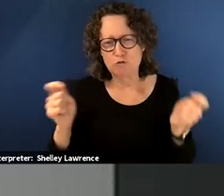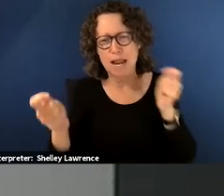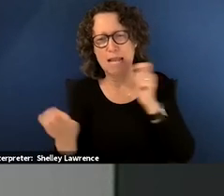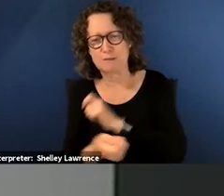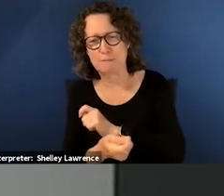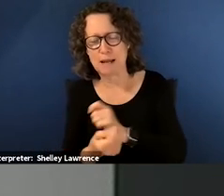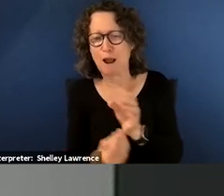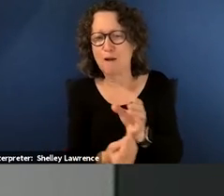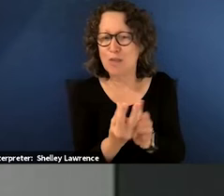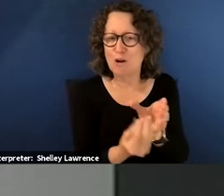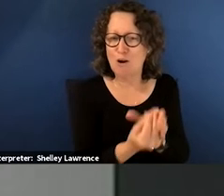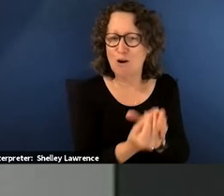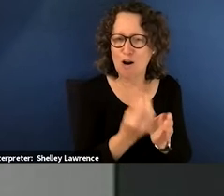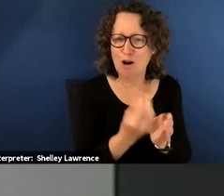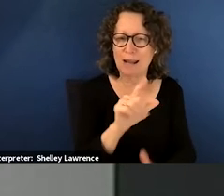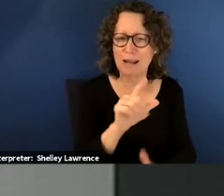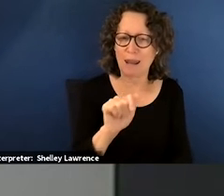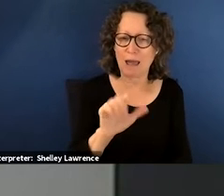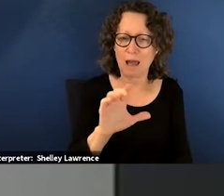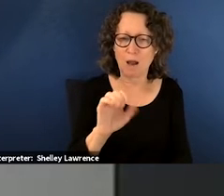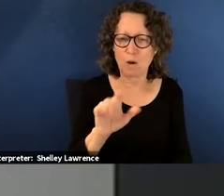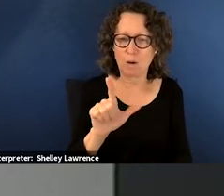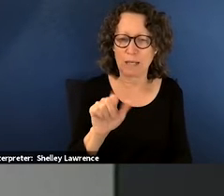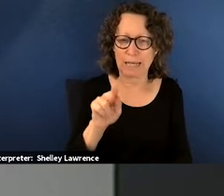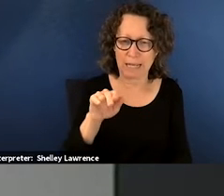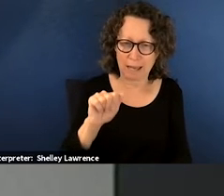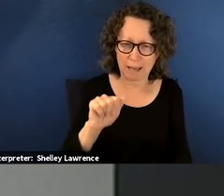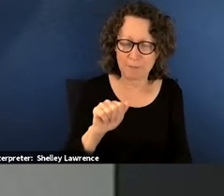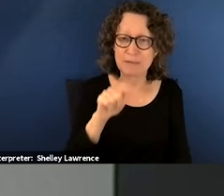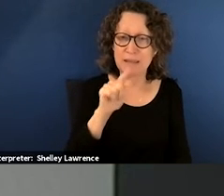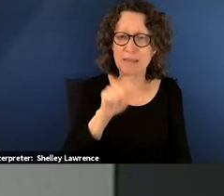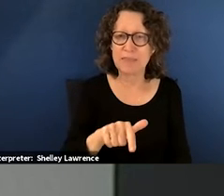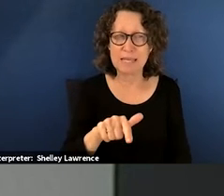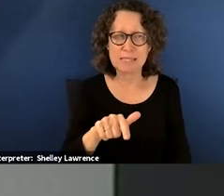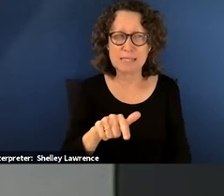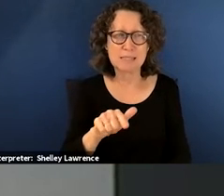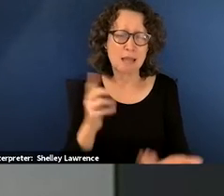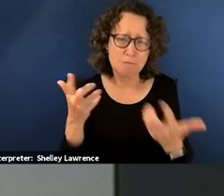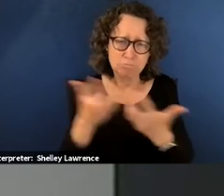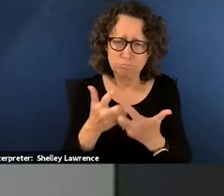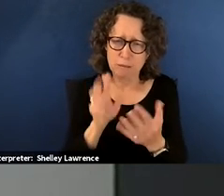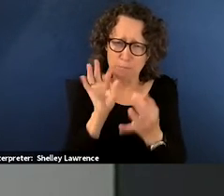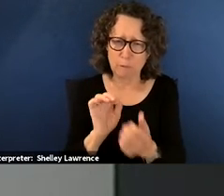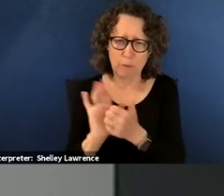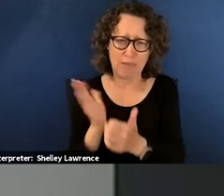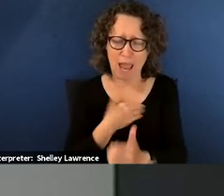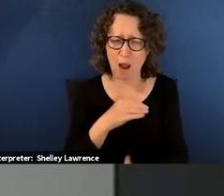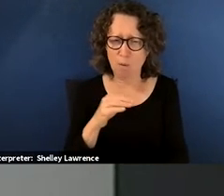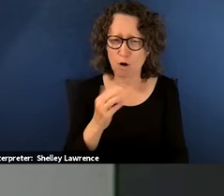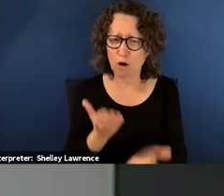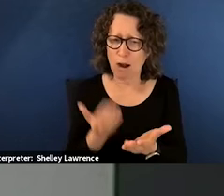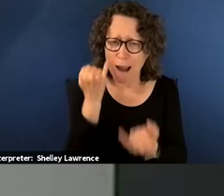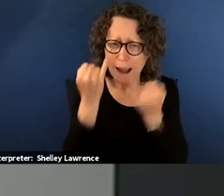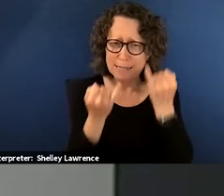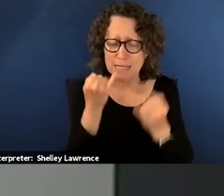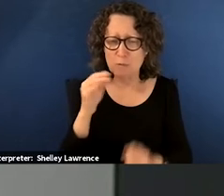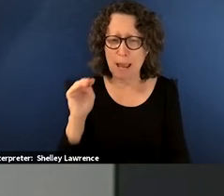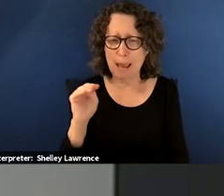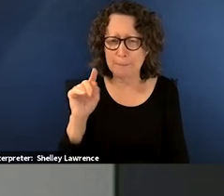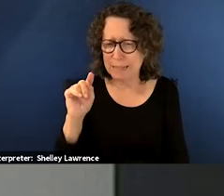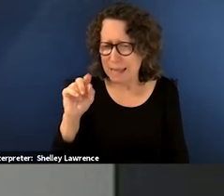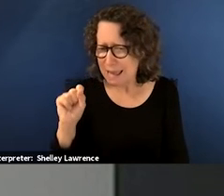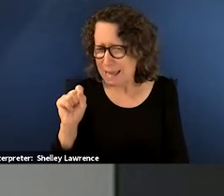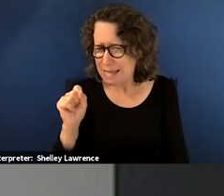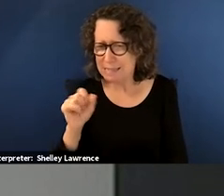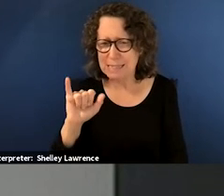la transformación del Jardín de la Colina. Esto se enlaza perfectamente con nuestras iniciativas